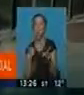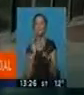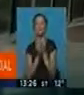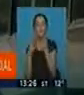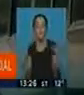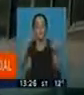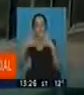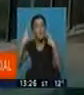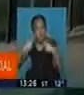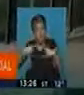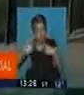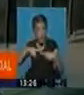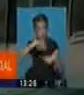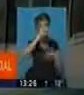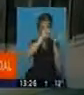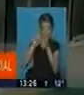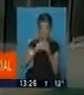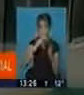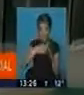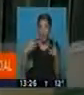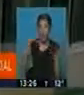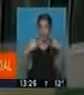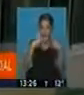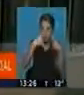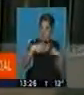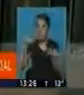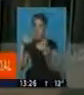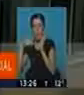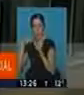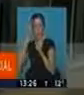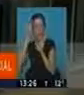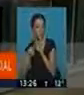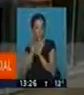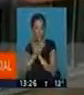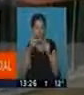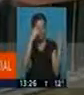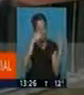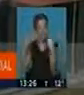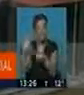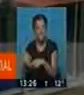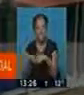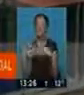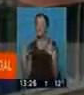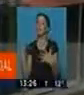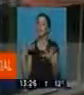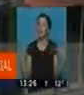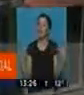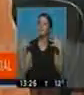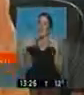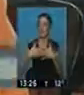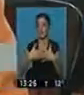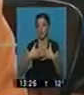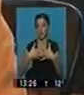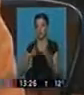unión aduanera como tenemos los otros miembros plenos. Es decir, no hay una conformación, no hay una integración plena.